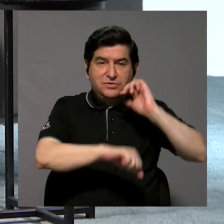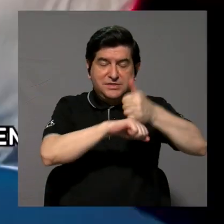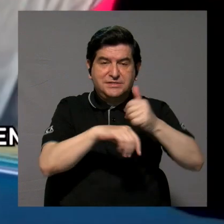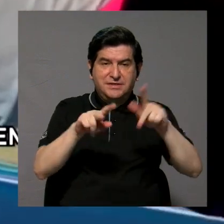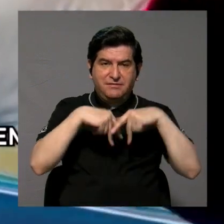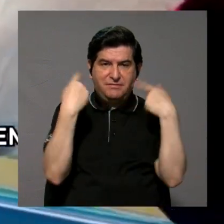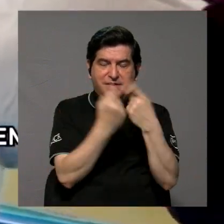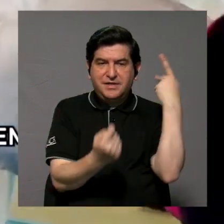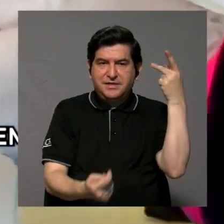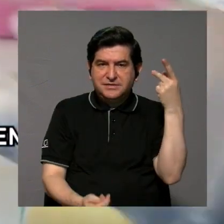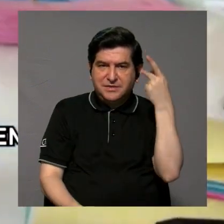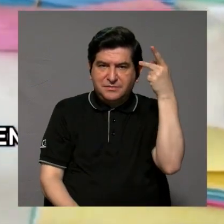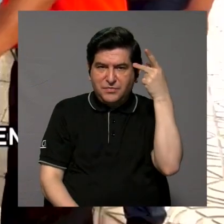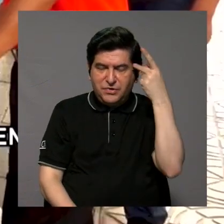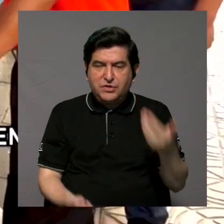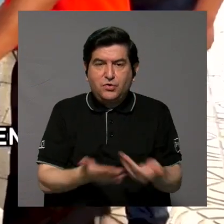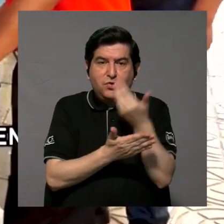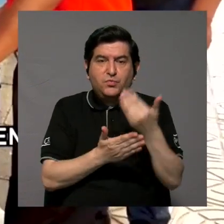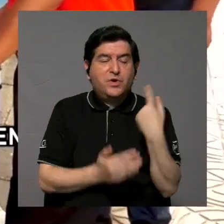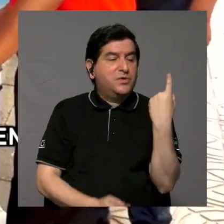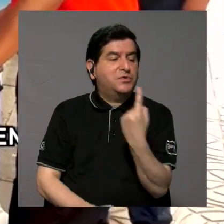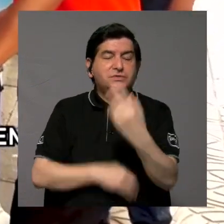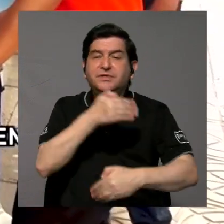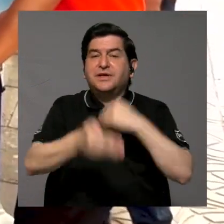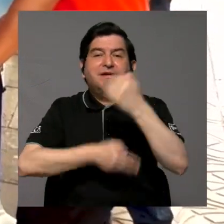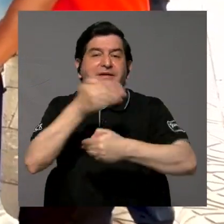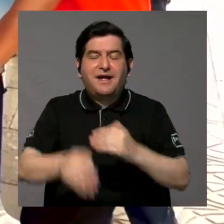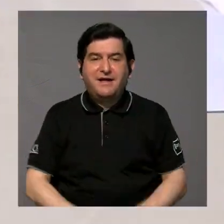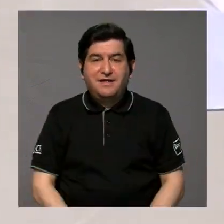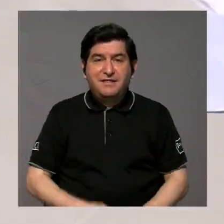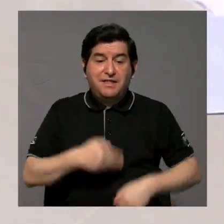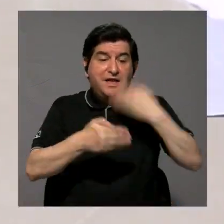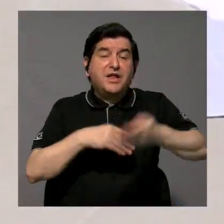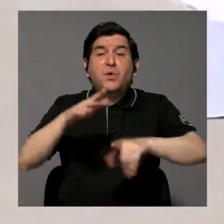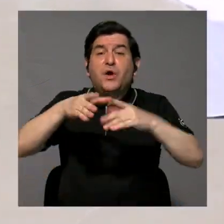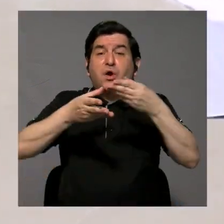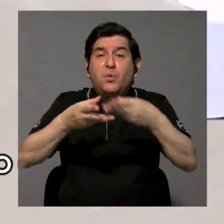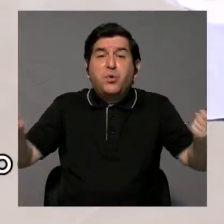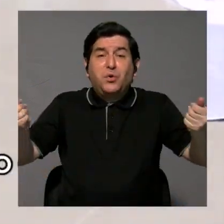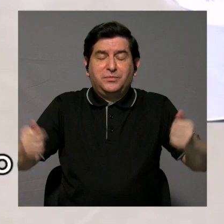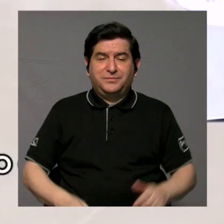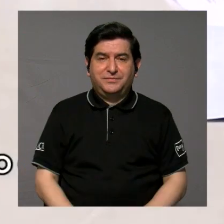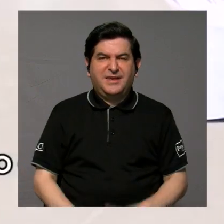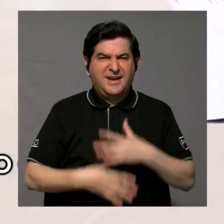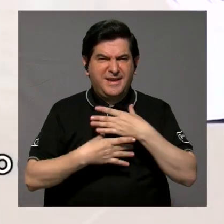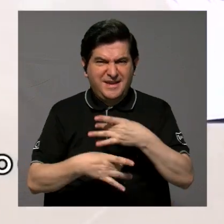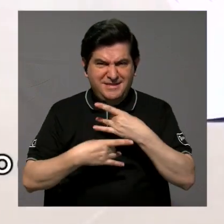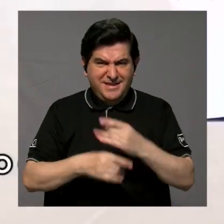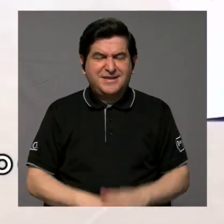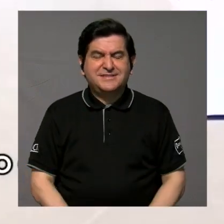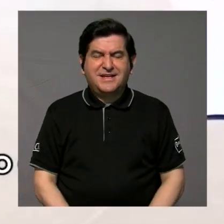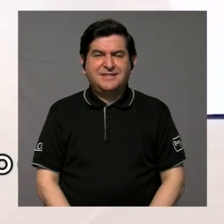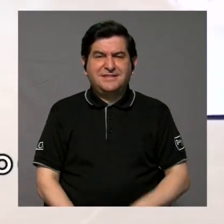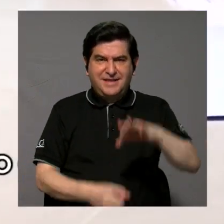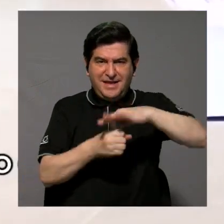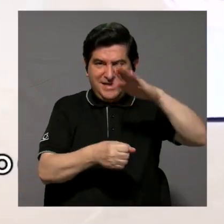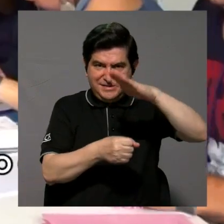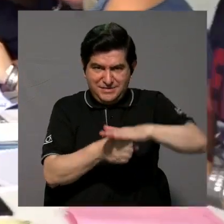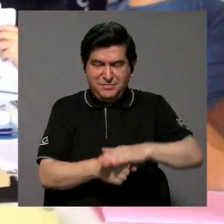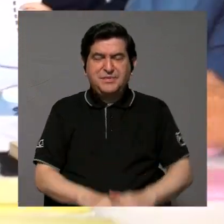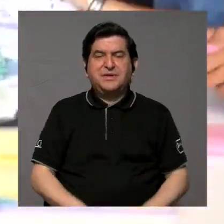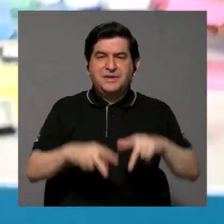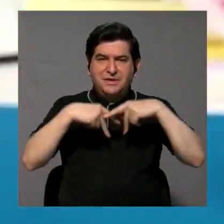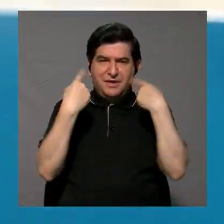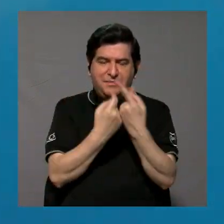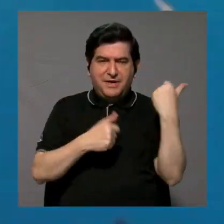políticos nuevos para cada elección. Para cada proceso. Para cada proceso que después desaparecen. De ahí, por ejemplo, es interesante ver el caso de Semilla, que es el partido que va